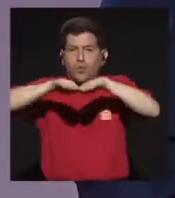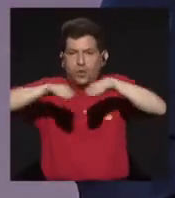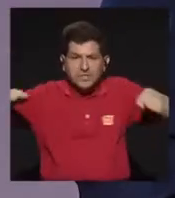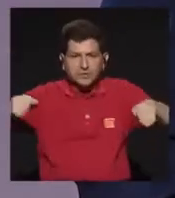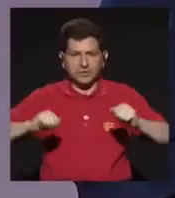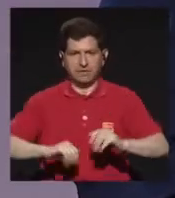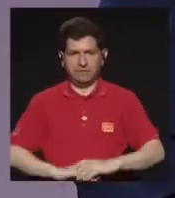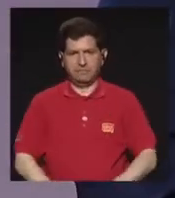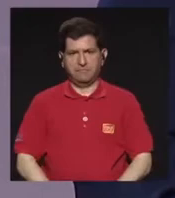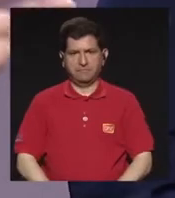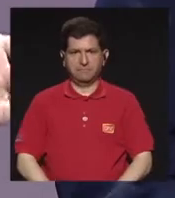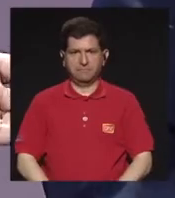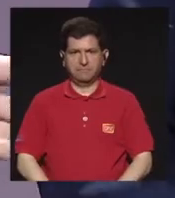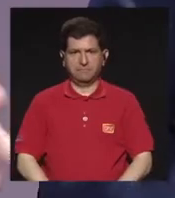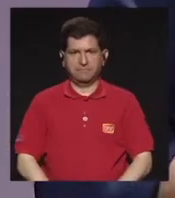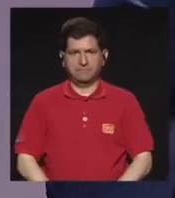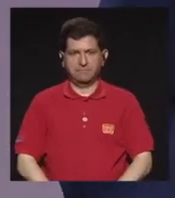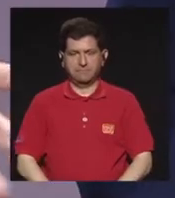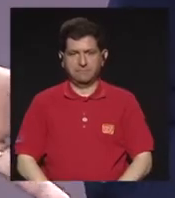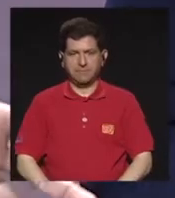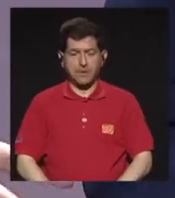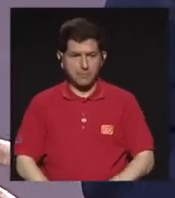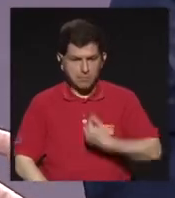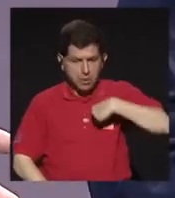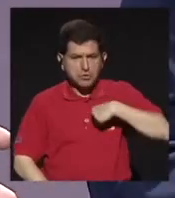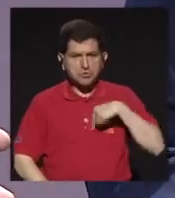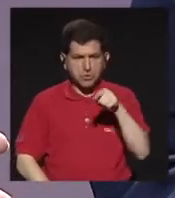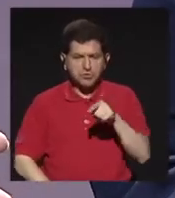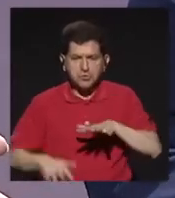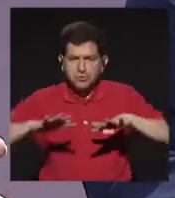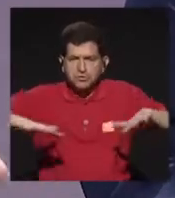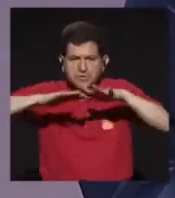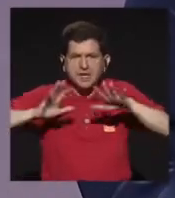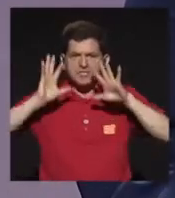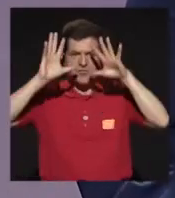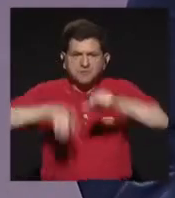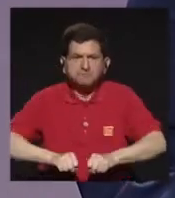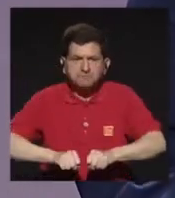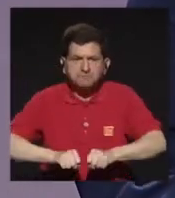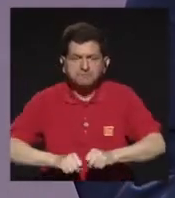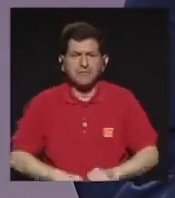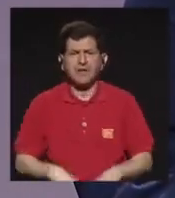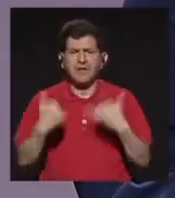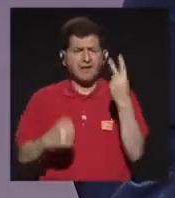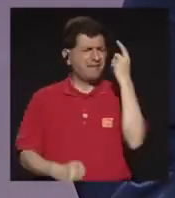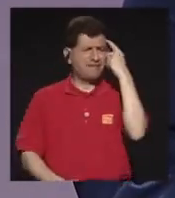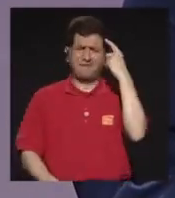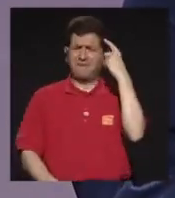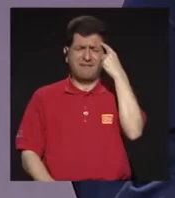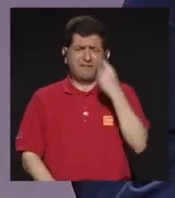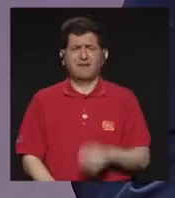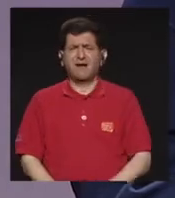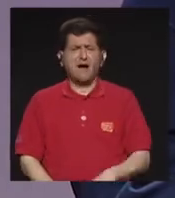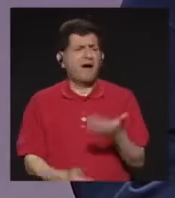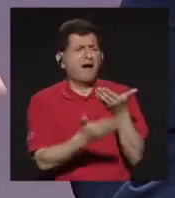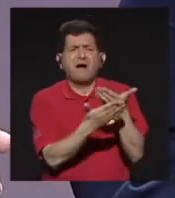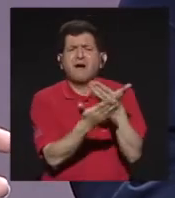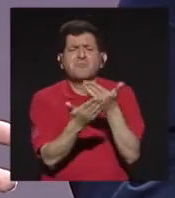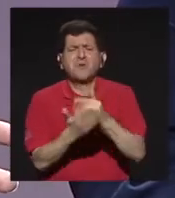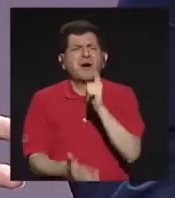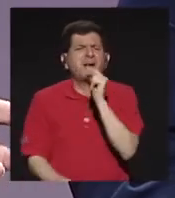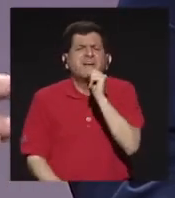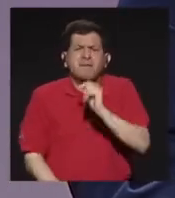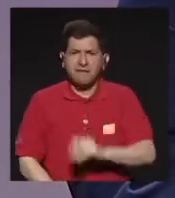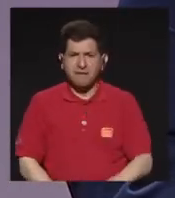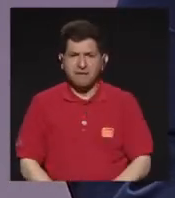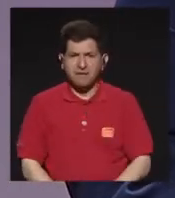horizontal, entonces apoderémonos de los espacios y dejemos de estar pensando de que tenemos que demostrarle a quién,